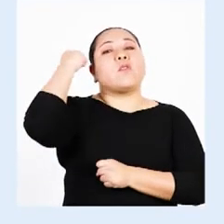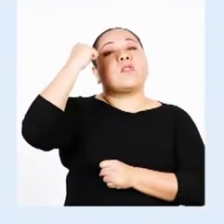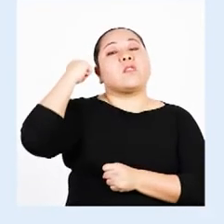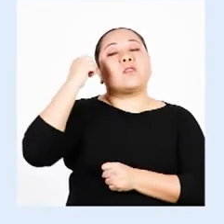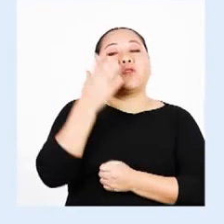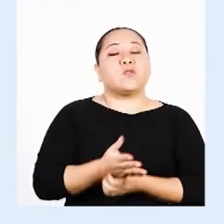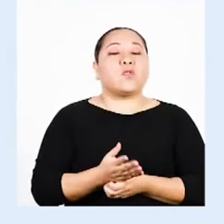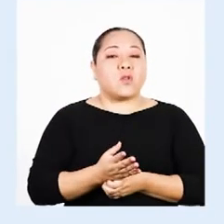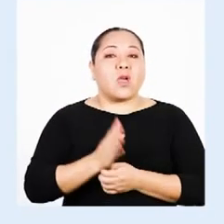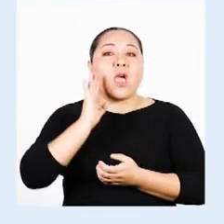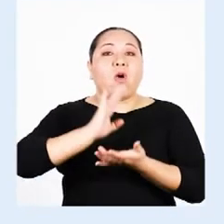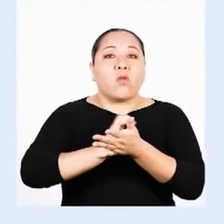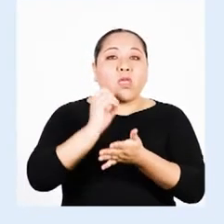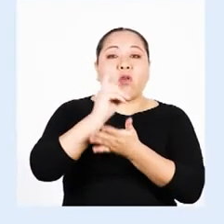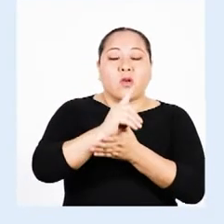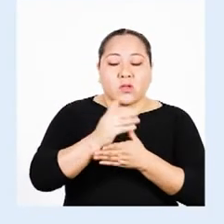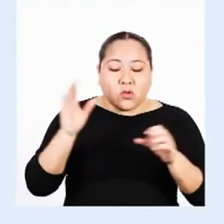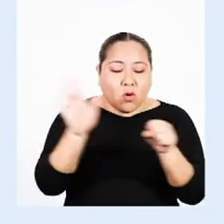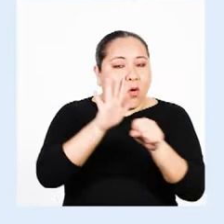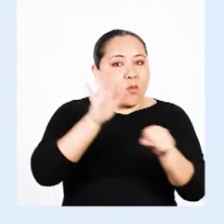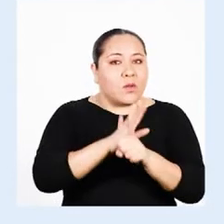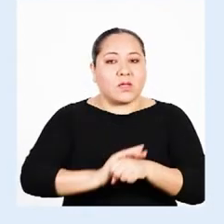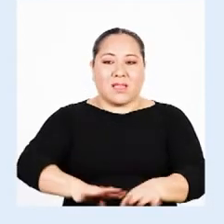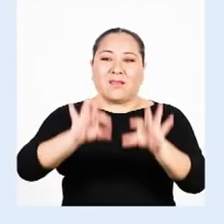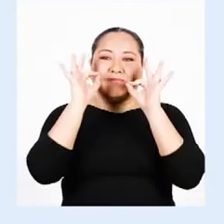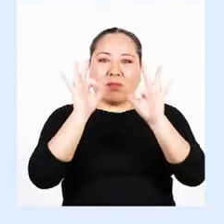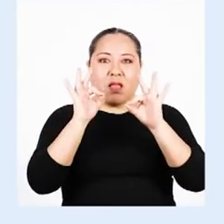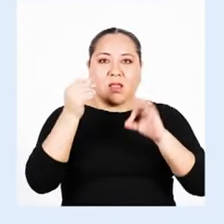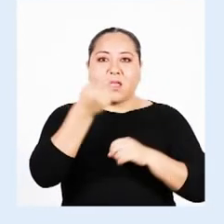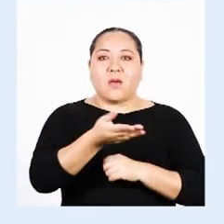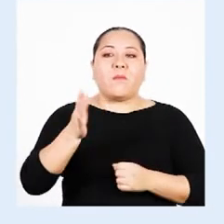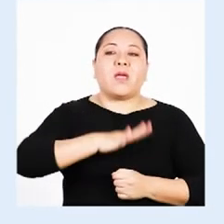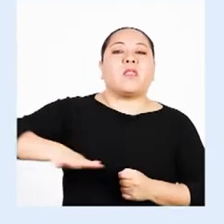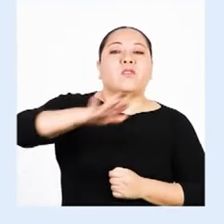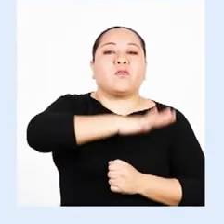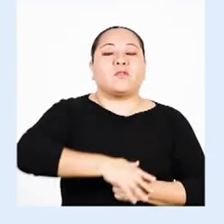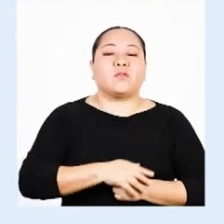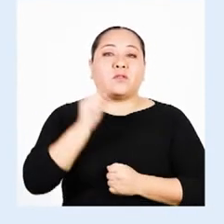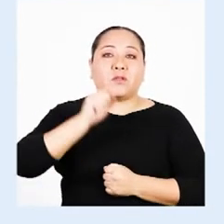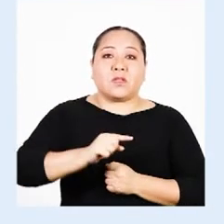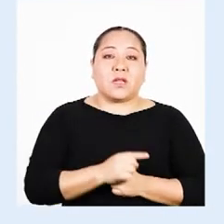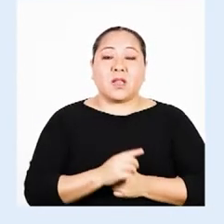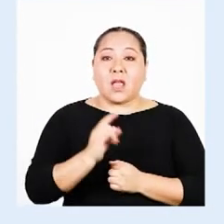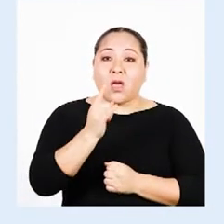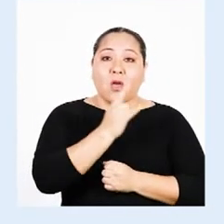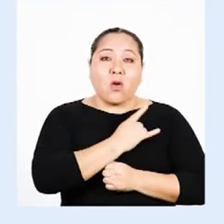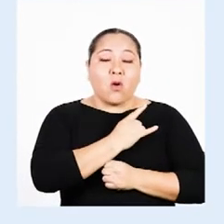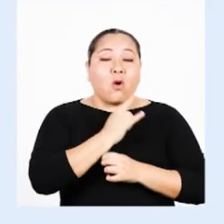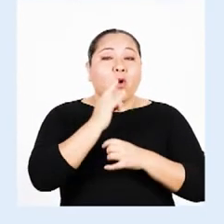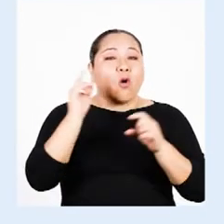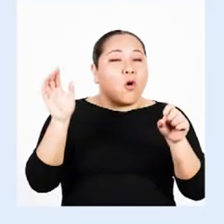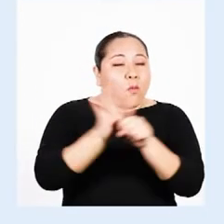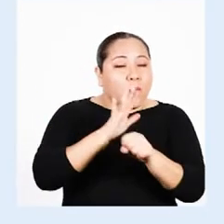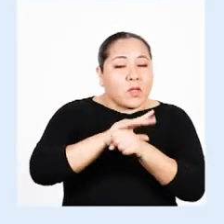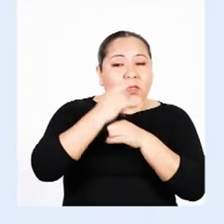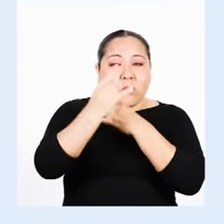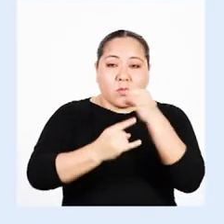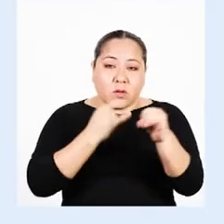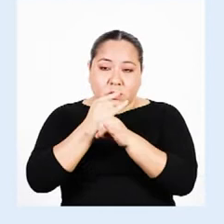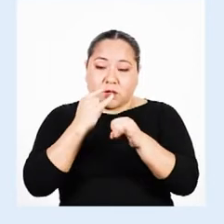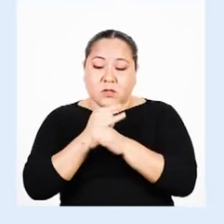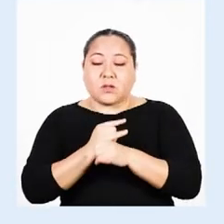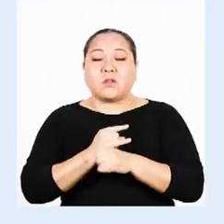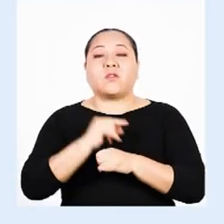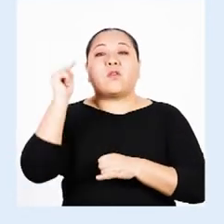del derecho a una educación integral y de calidad para todos y la universalización de